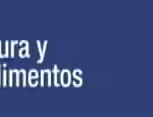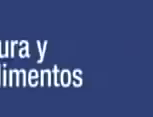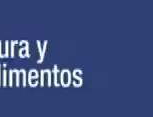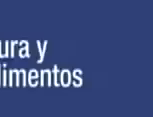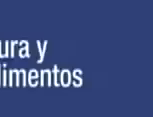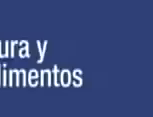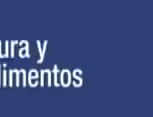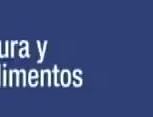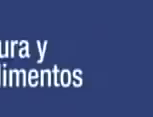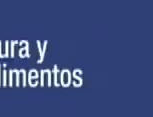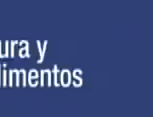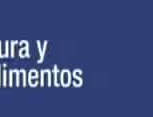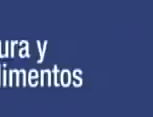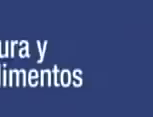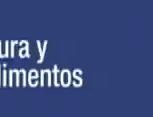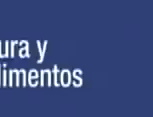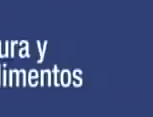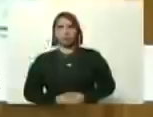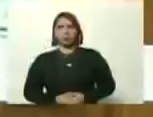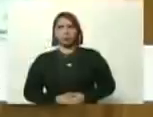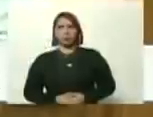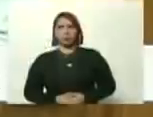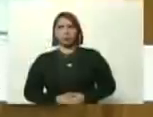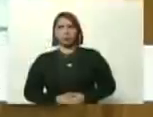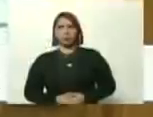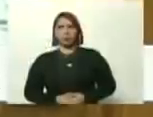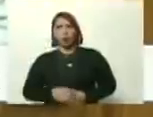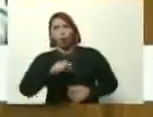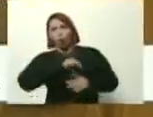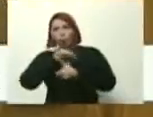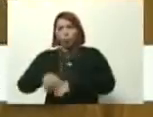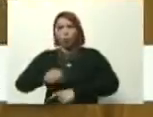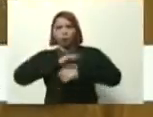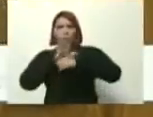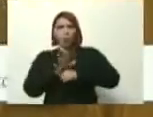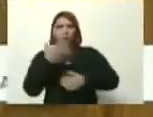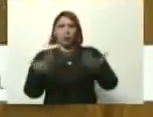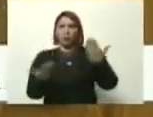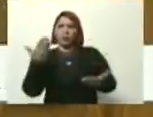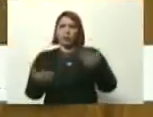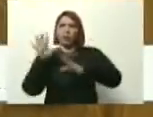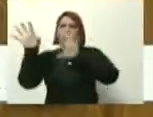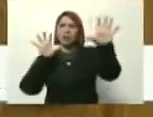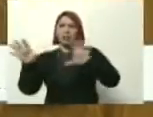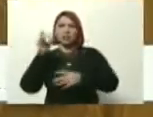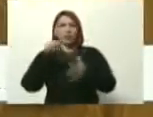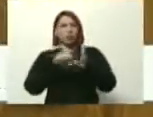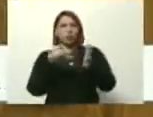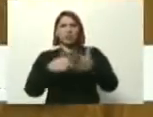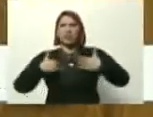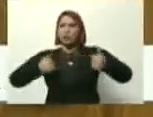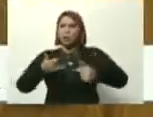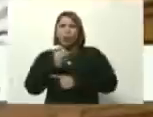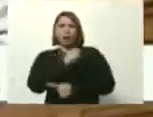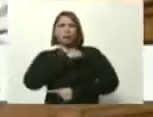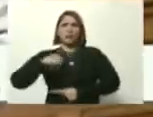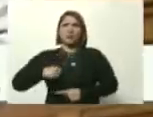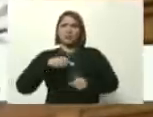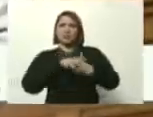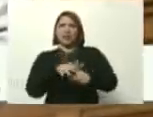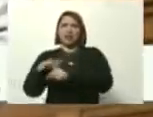derrotar el COVID-19 en nuestra patria, comparándolo con países donde la salud está